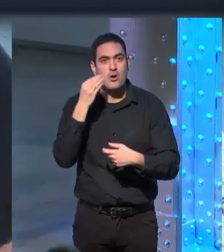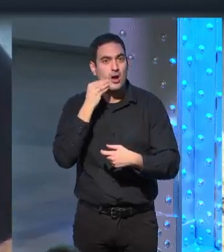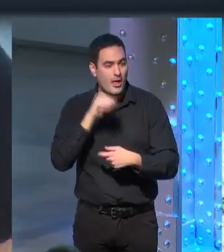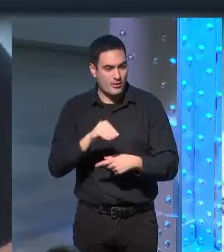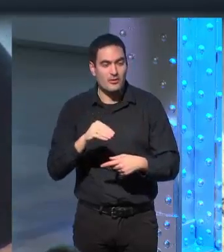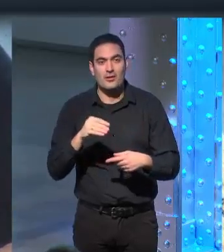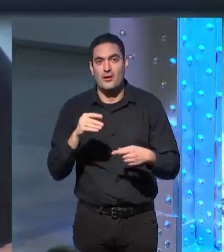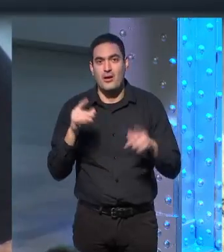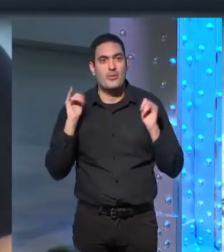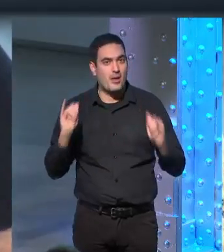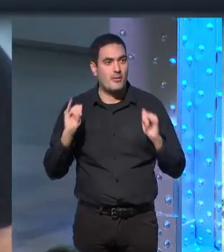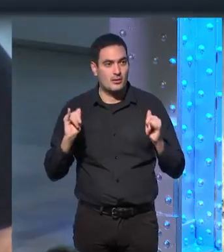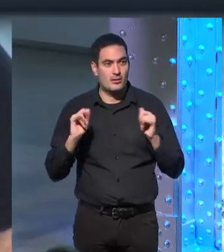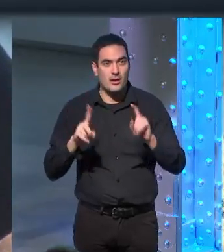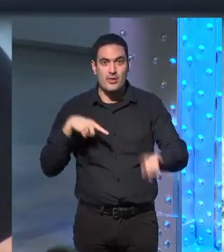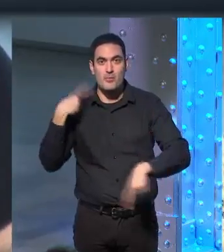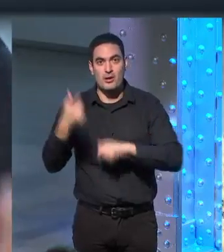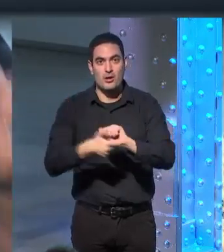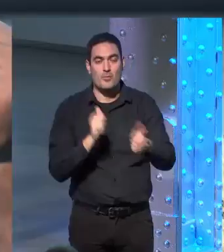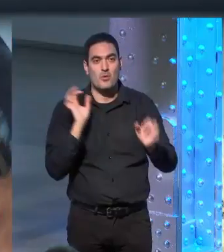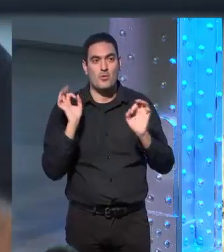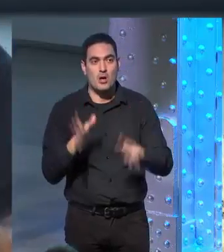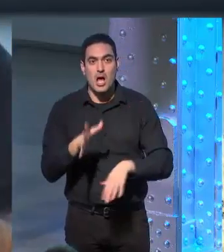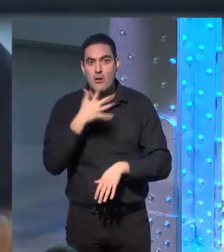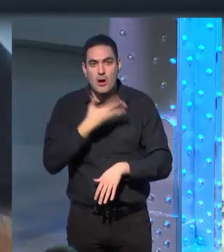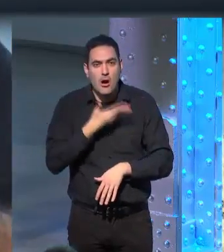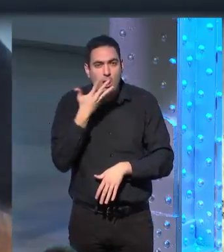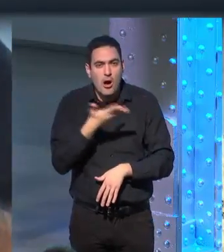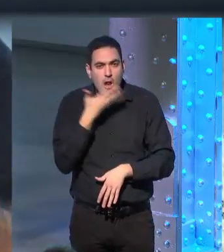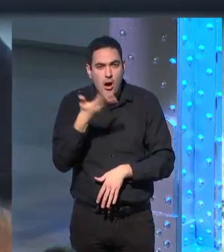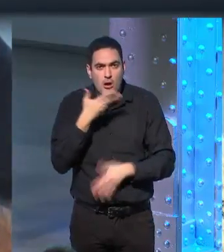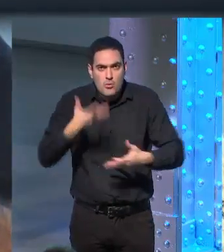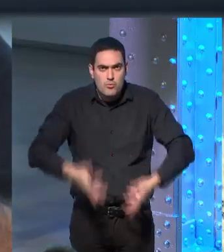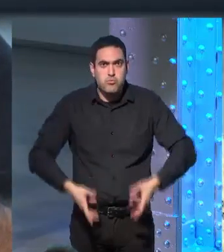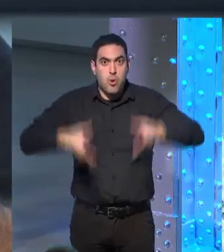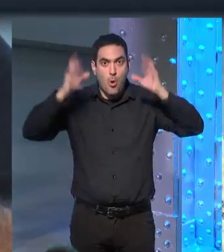vídeo. Y luego vino la réplica, echarse agua hirviendo,